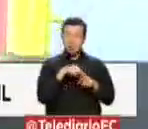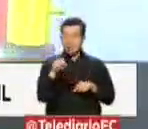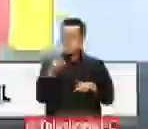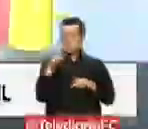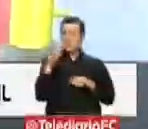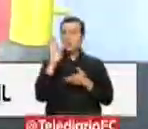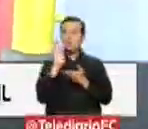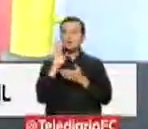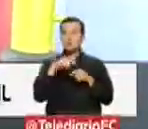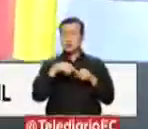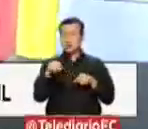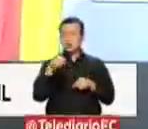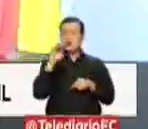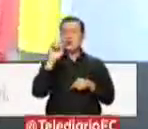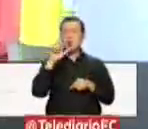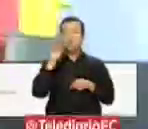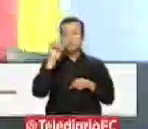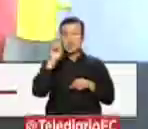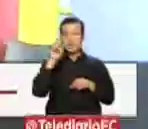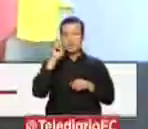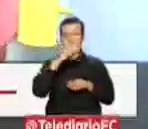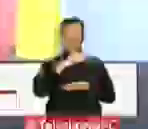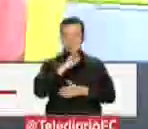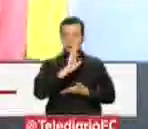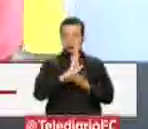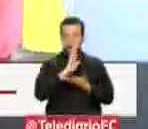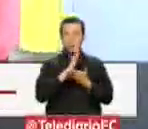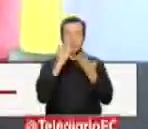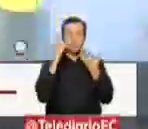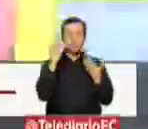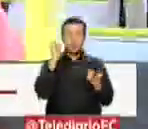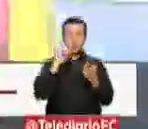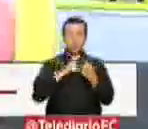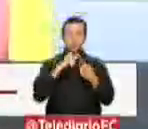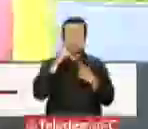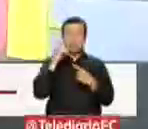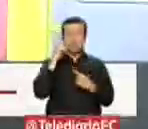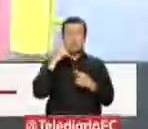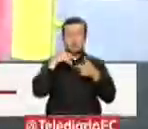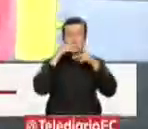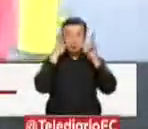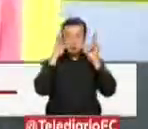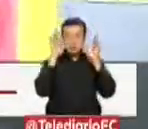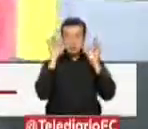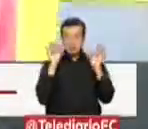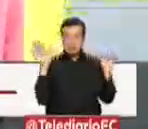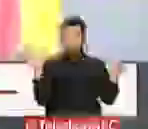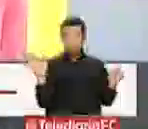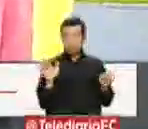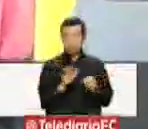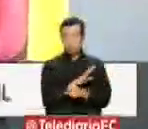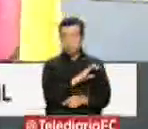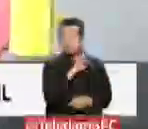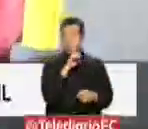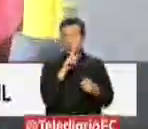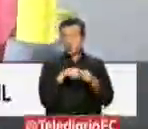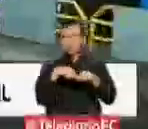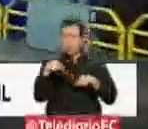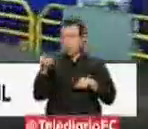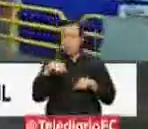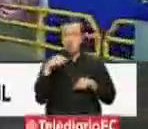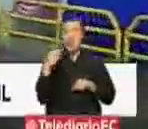del Seguro en la calle Olmedo, centro de Guayaquil. Se espera hasta finales de este año servir de manera completa hasta la terminal del